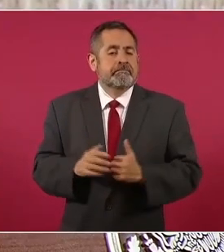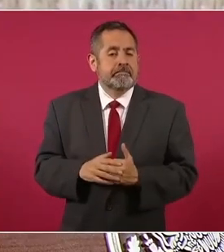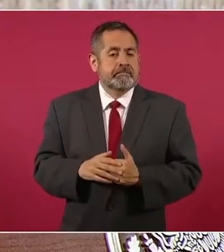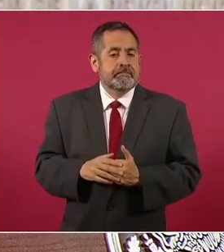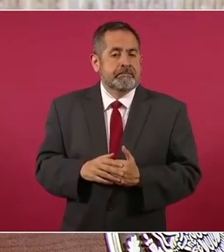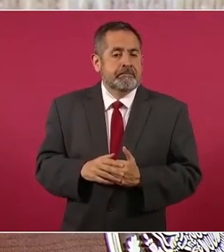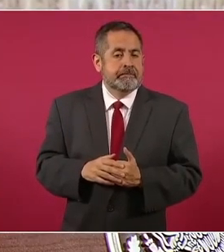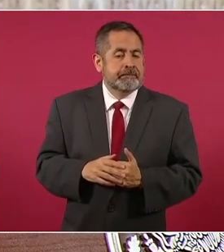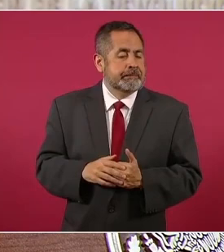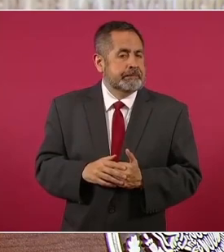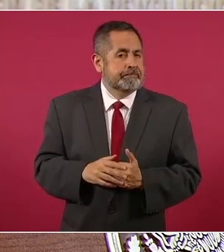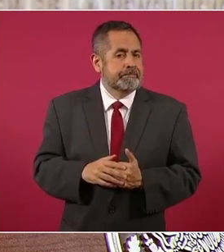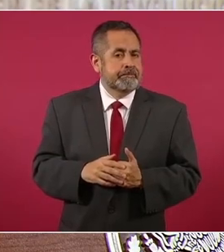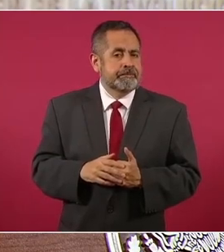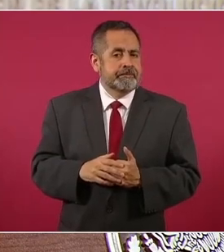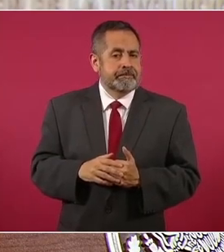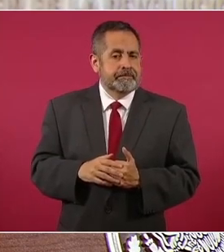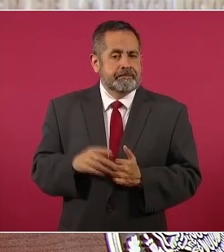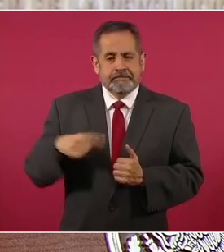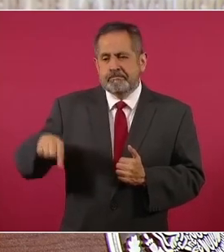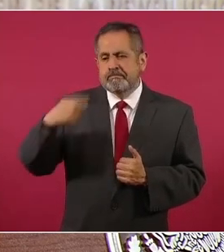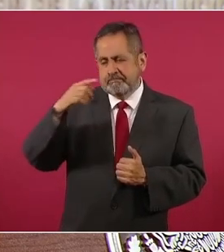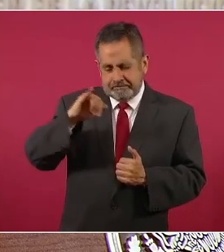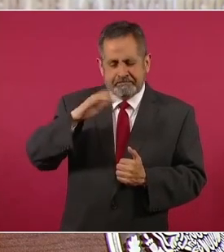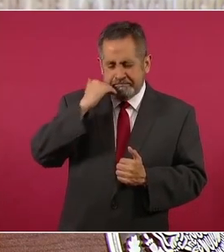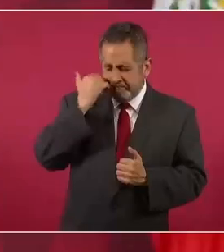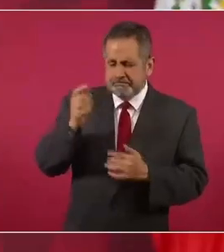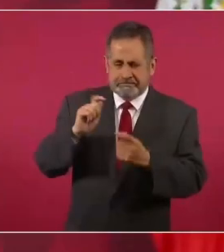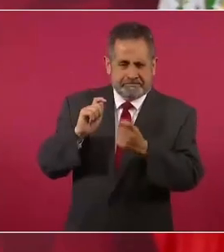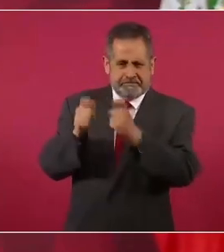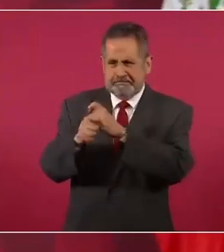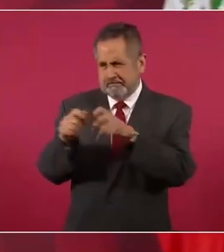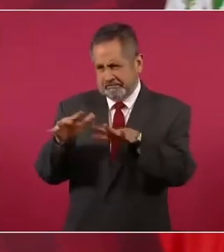está en favor de la transformación,